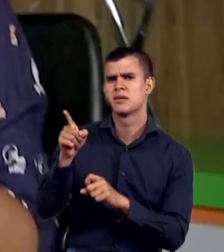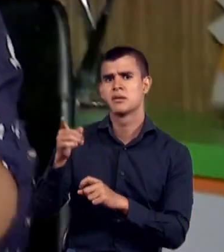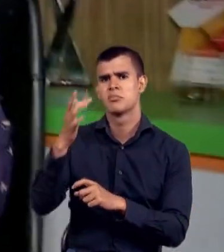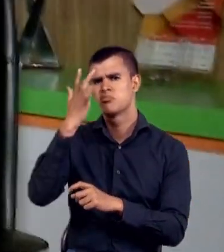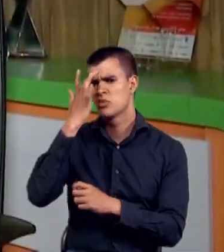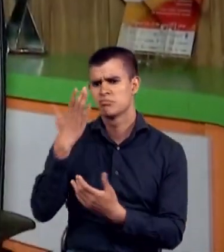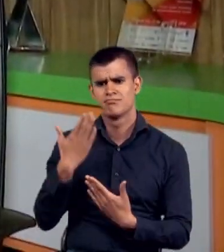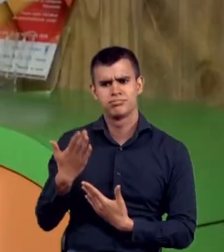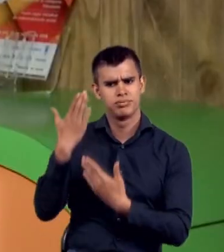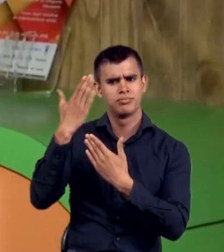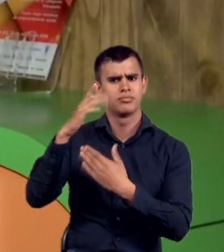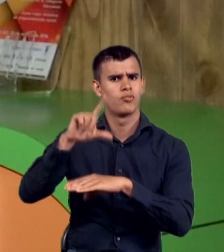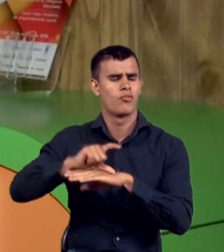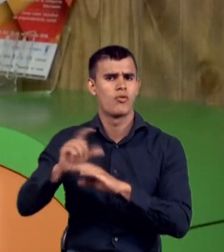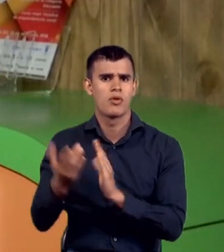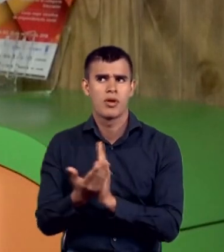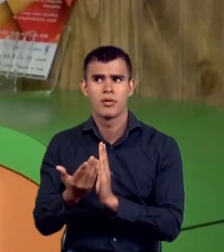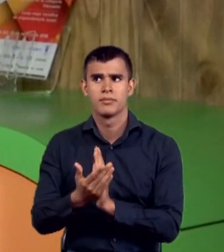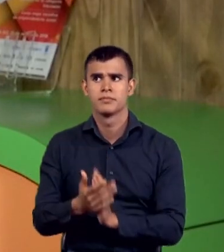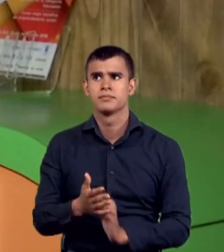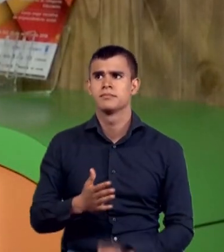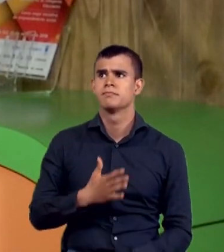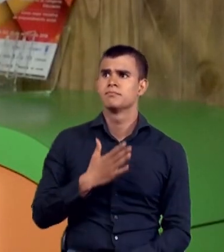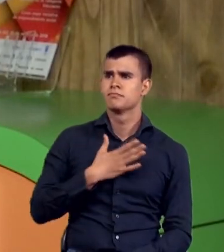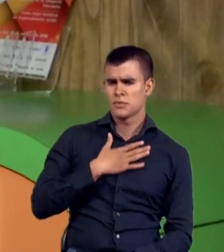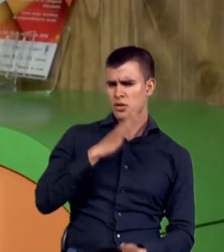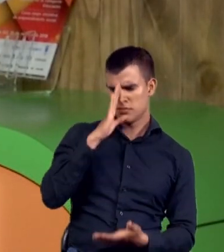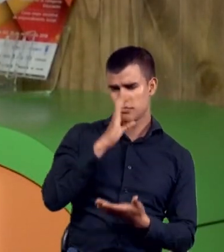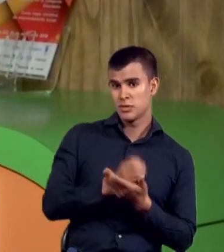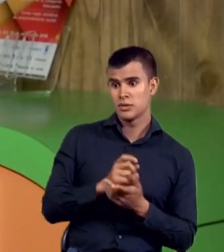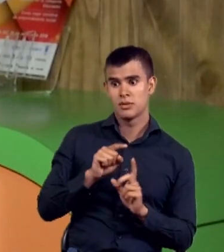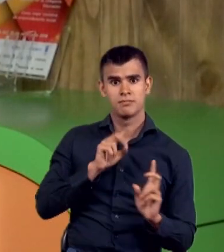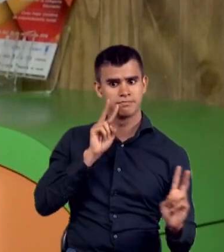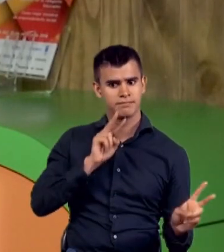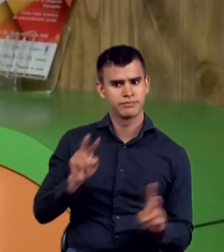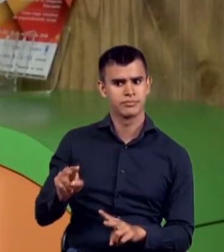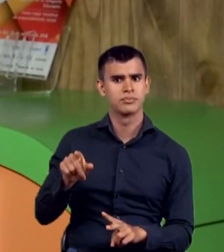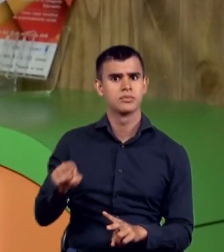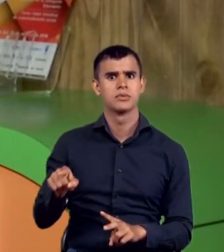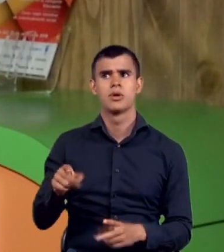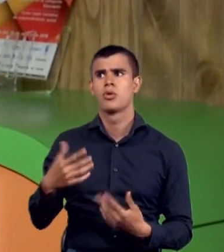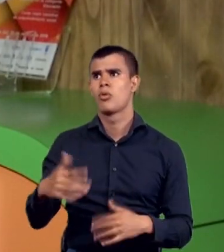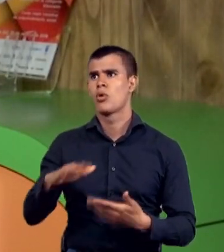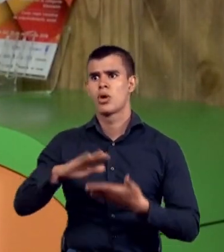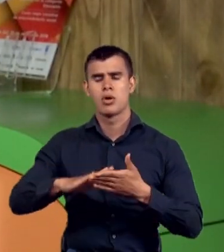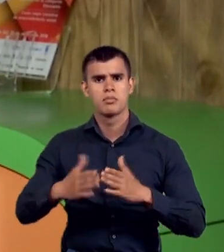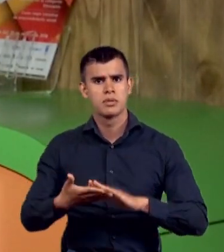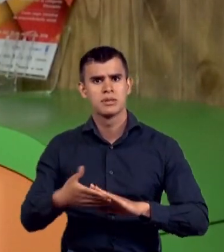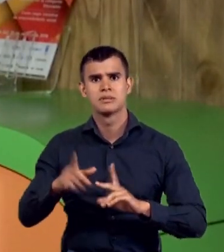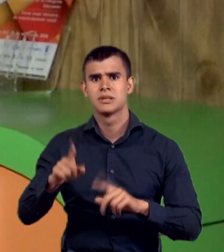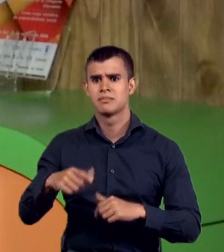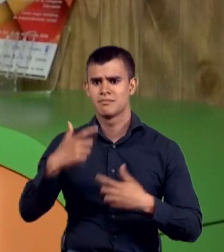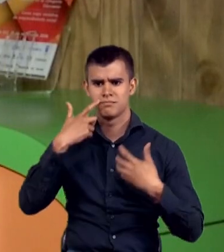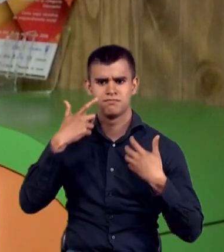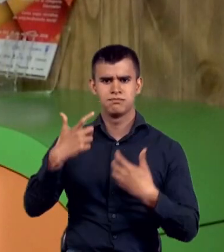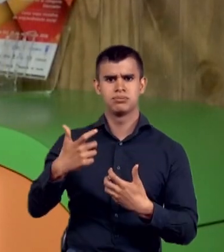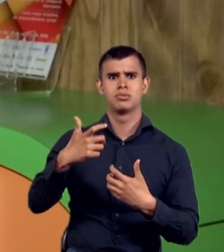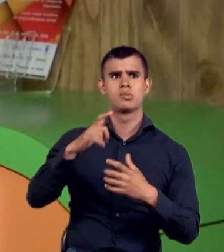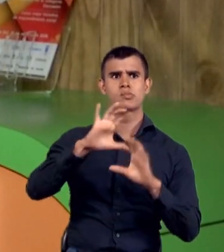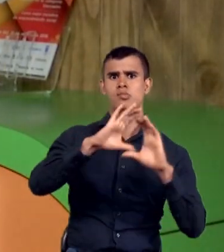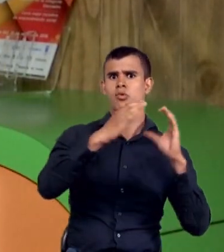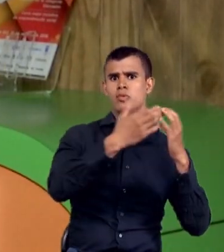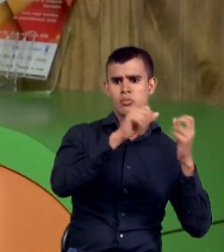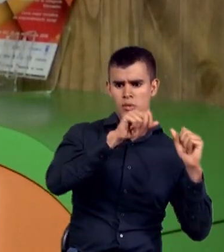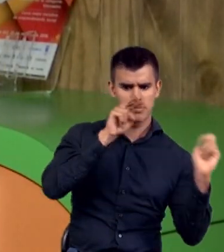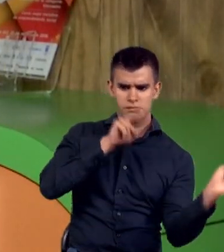esta zona de la ciudad. Defino el Colegio La Fontaine como una escuela global, pero comunitaria. ¿Por qué comunitaria? Porque nos parece